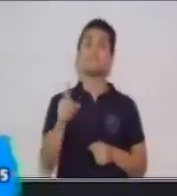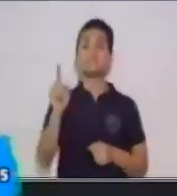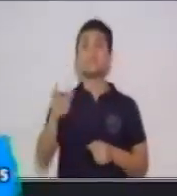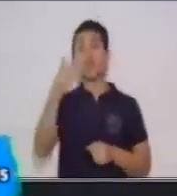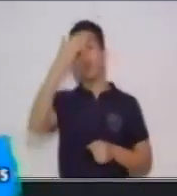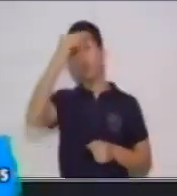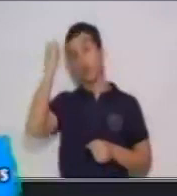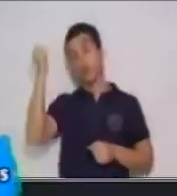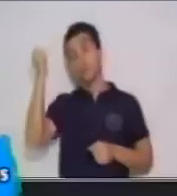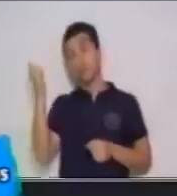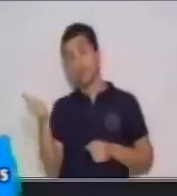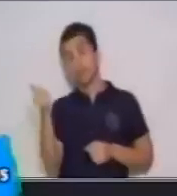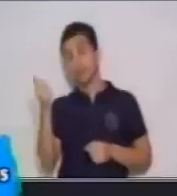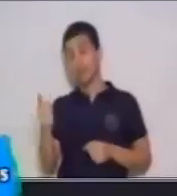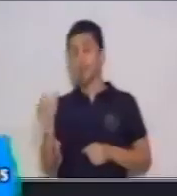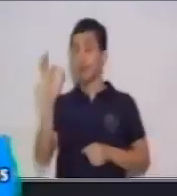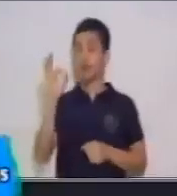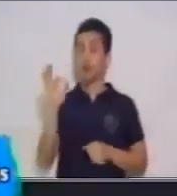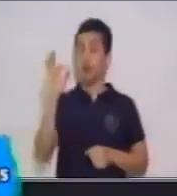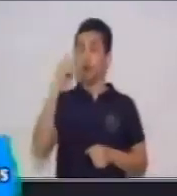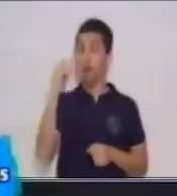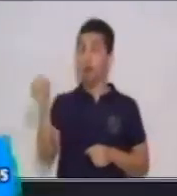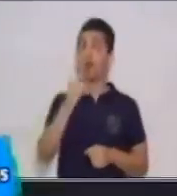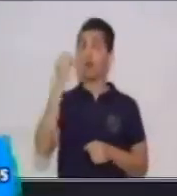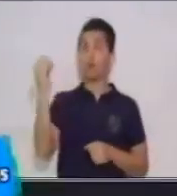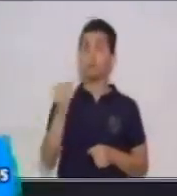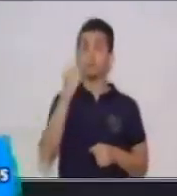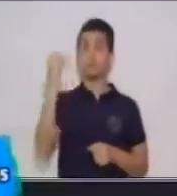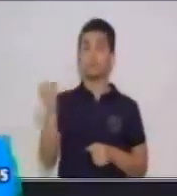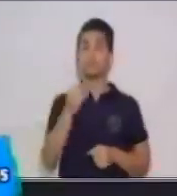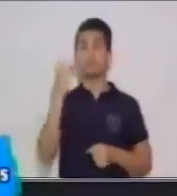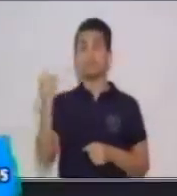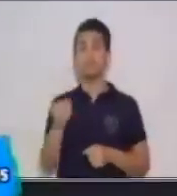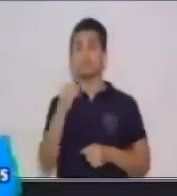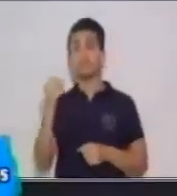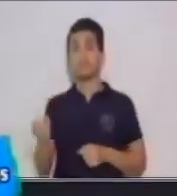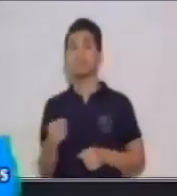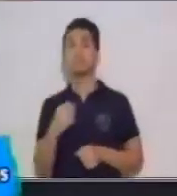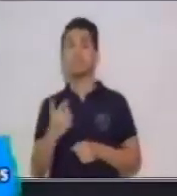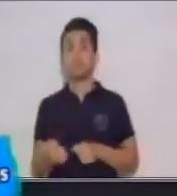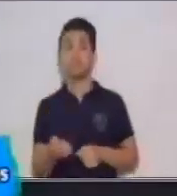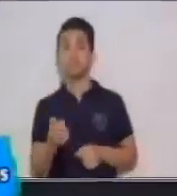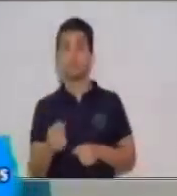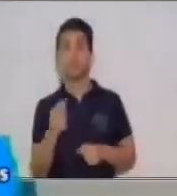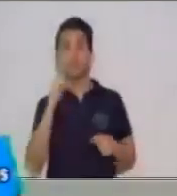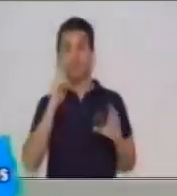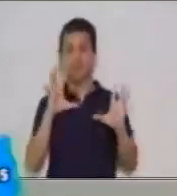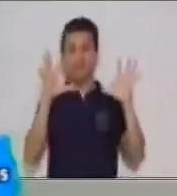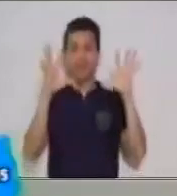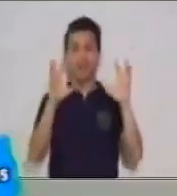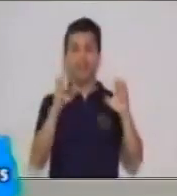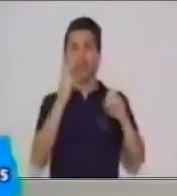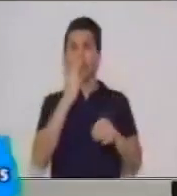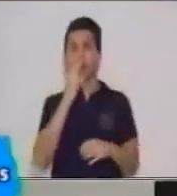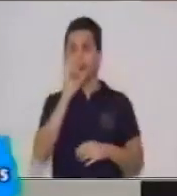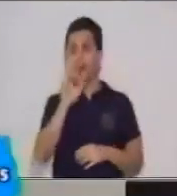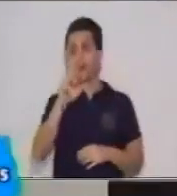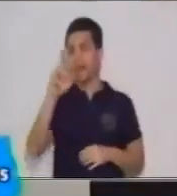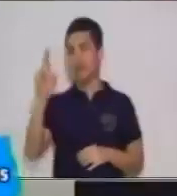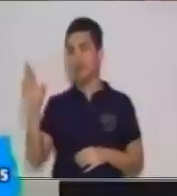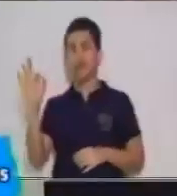Olvidaba de observar, eso diablo odiar y odiar, y el horror aunque es con H, es horror hasta el final.